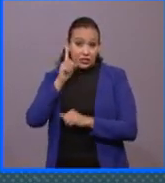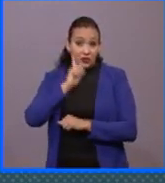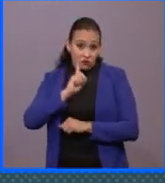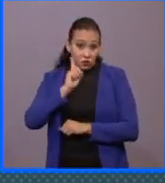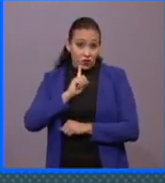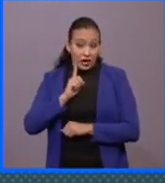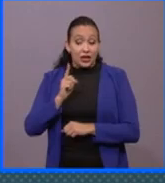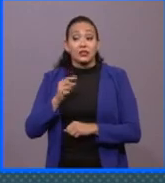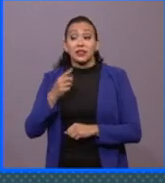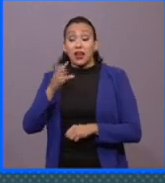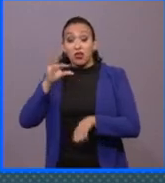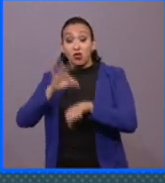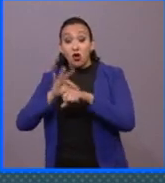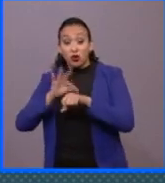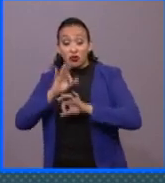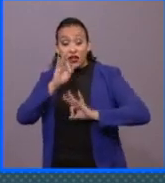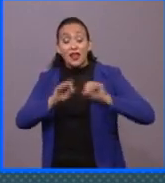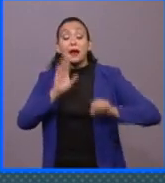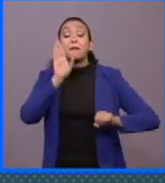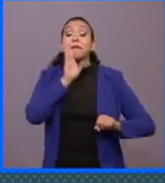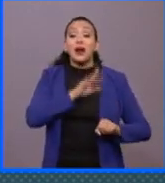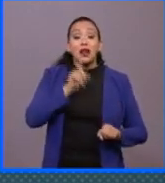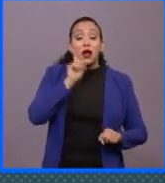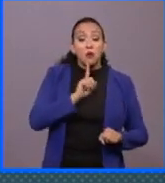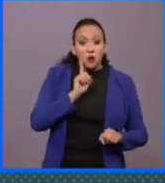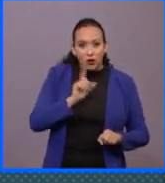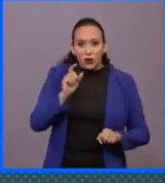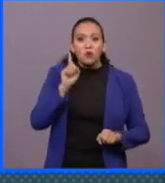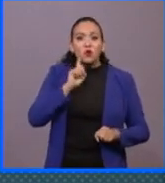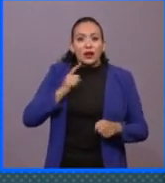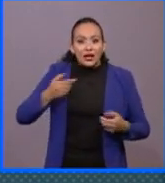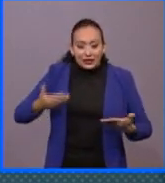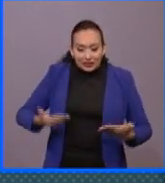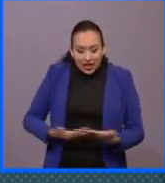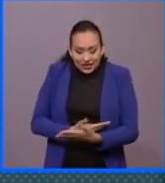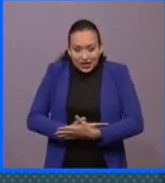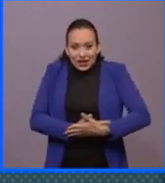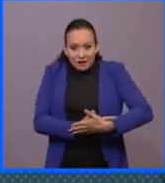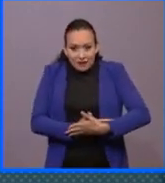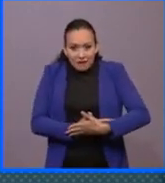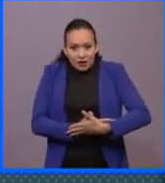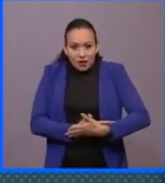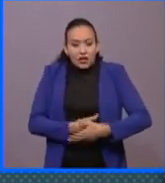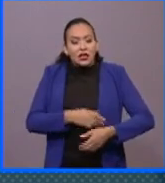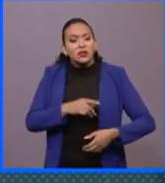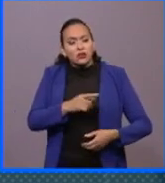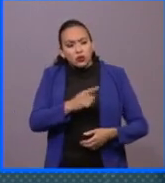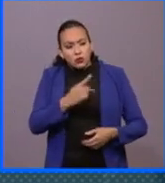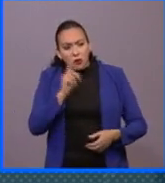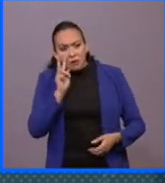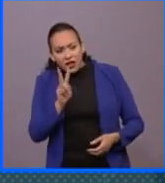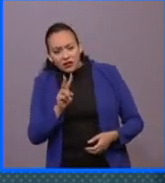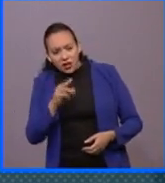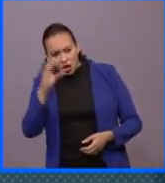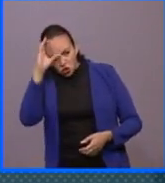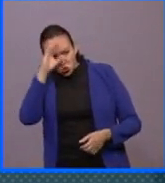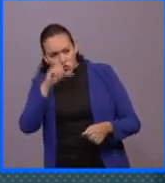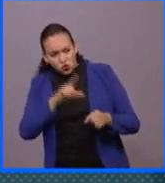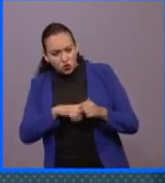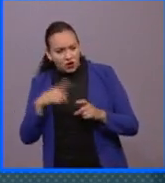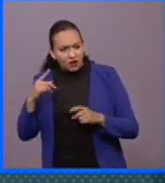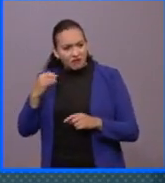los doctores tratan a las mujeres en el parto de forma cultural, como ellos han